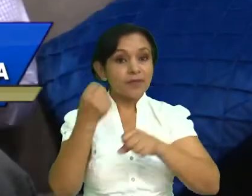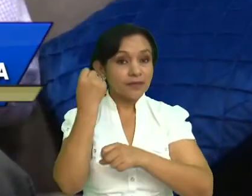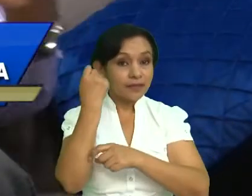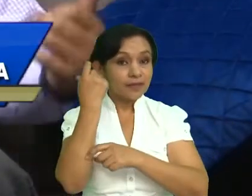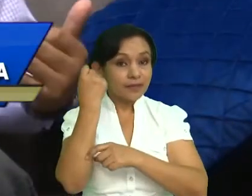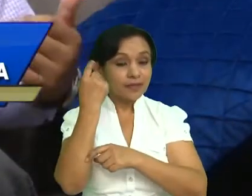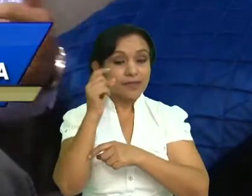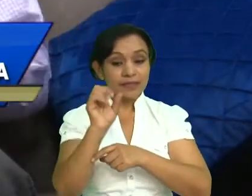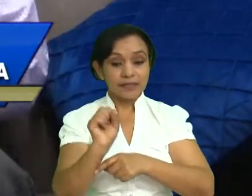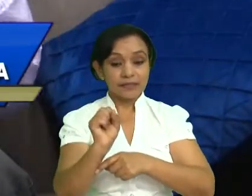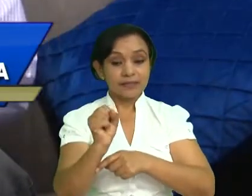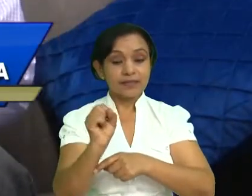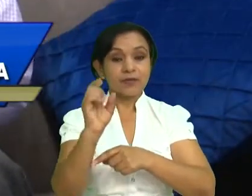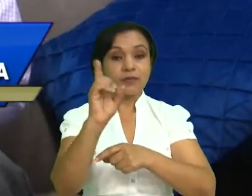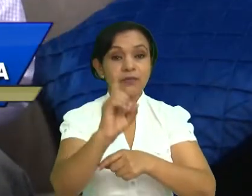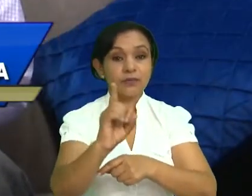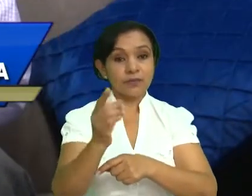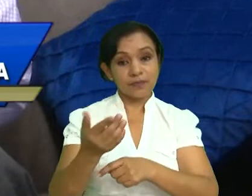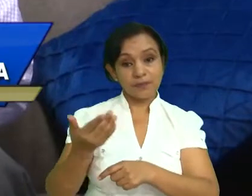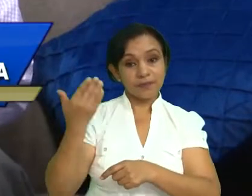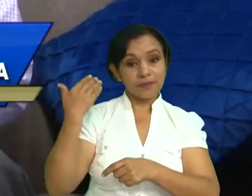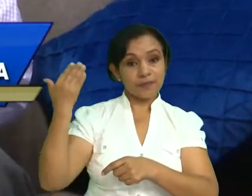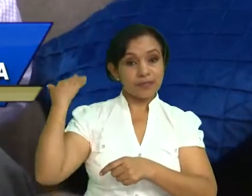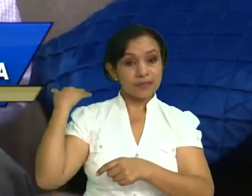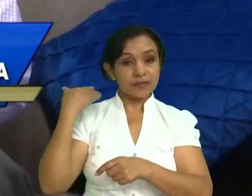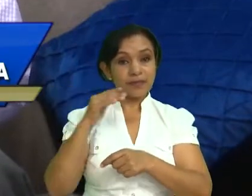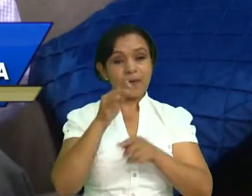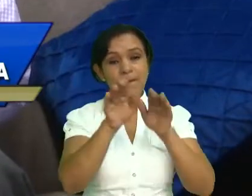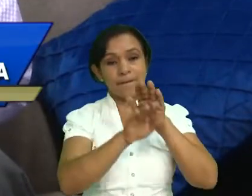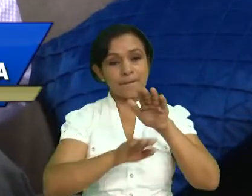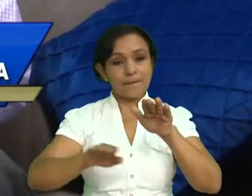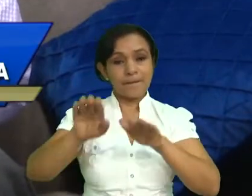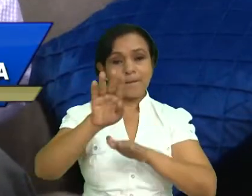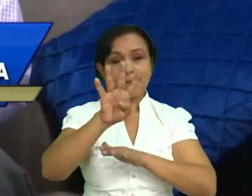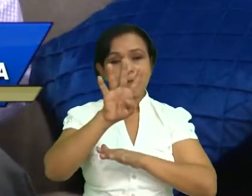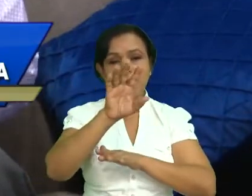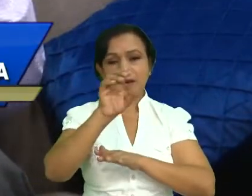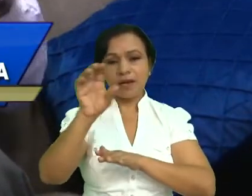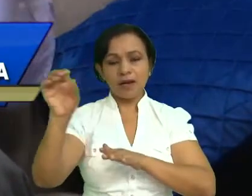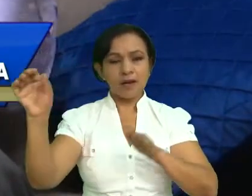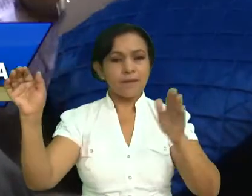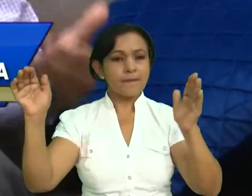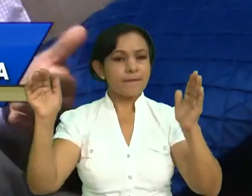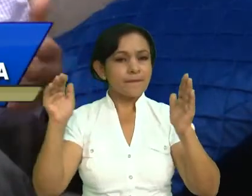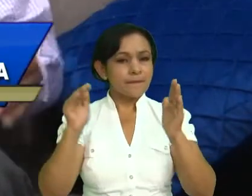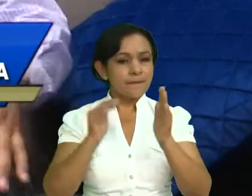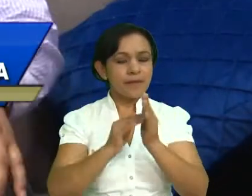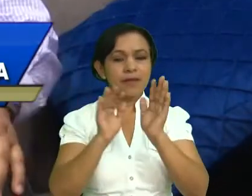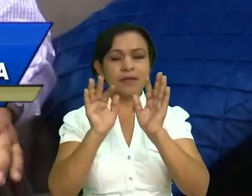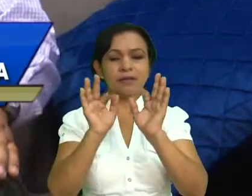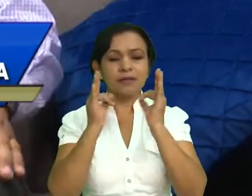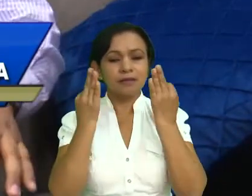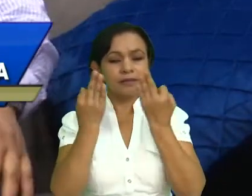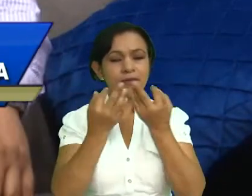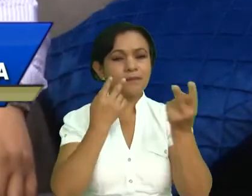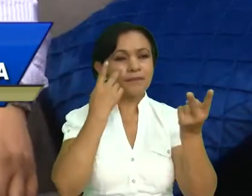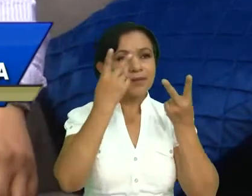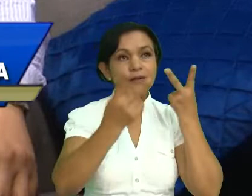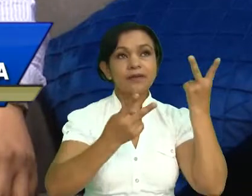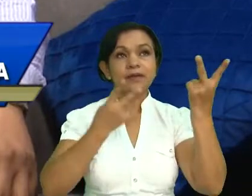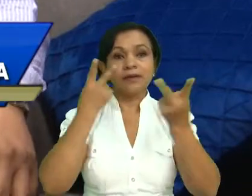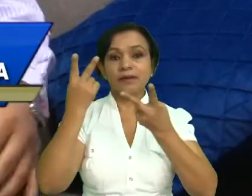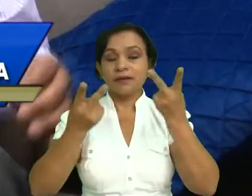durante este fin de semana que acaba de pasar, se visitaron más de 400.000 casas, más de 400.000 familias, en un proceso